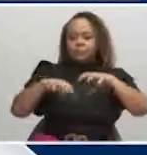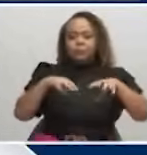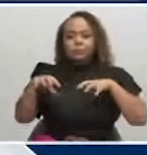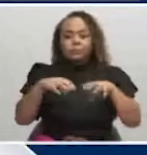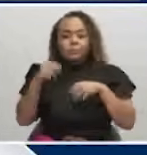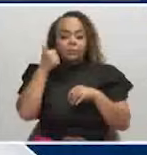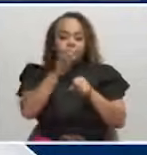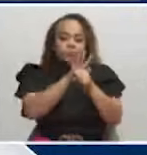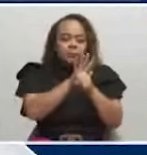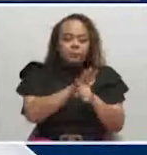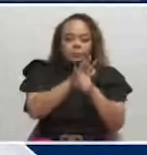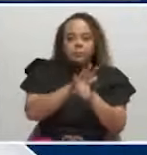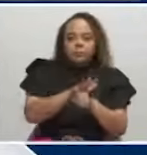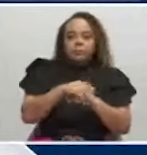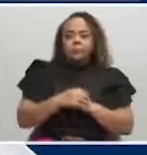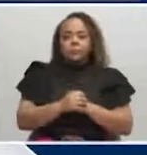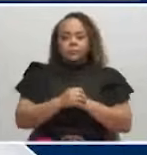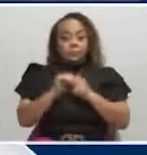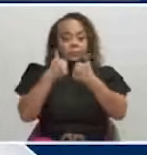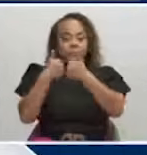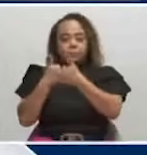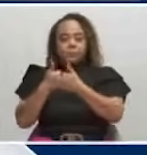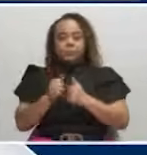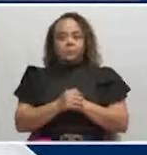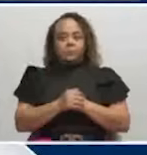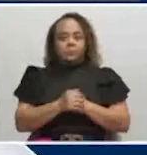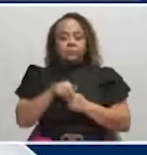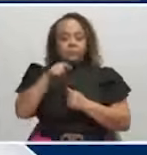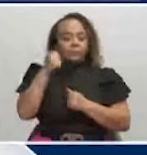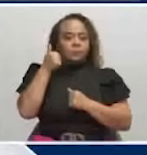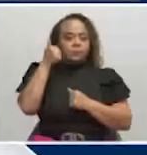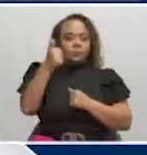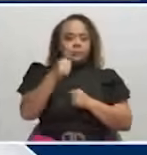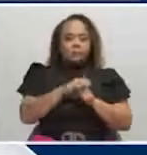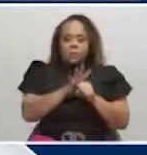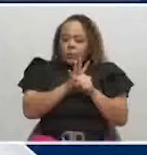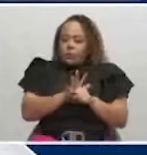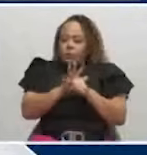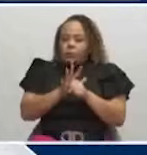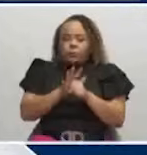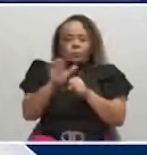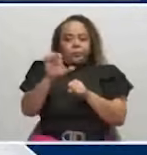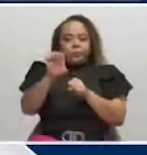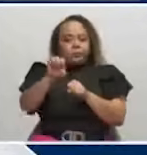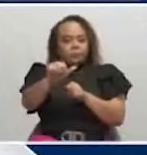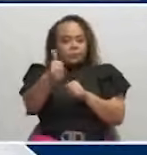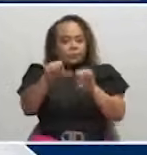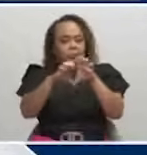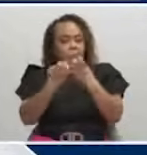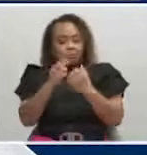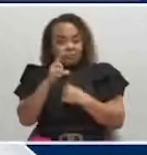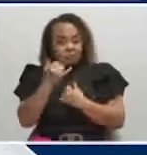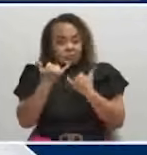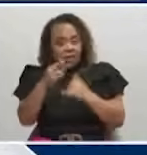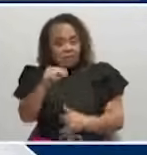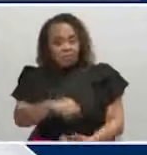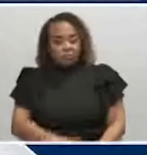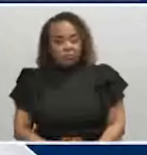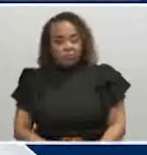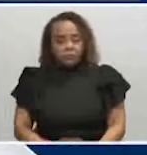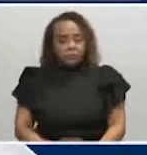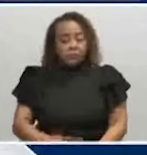que apretaba en los partidos, esa liga que asfixiaba a sus rivales, ya no es esa liga. Y